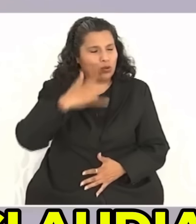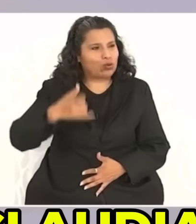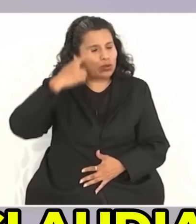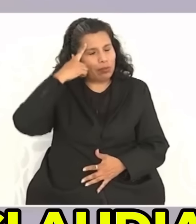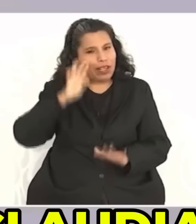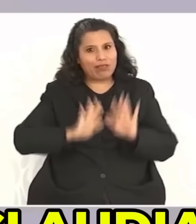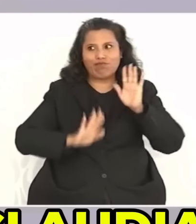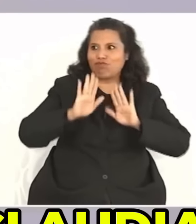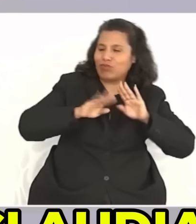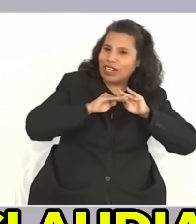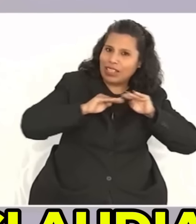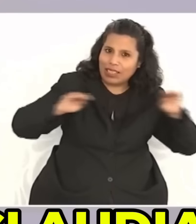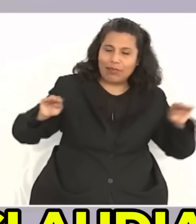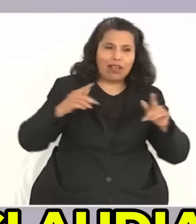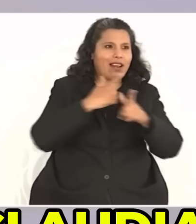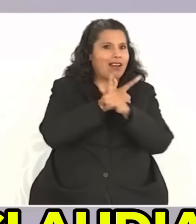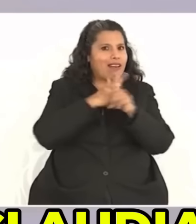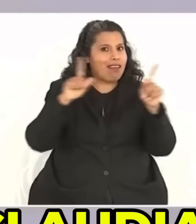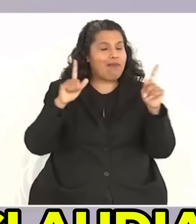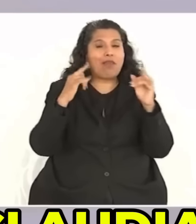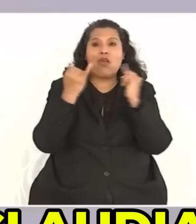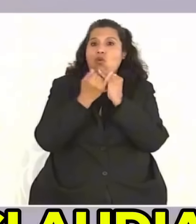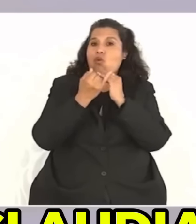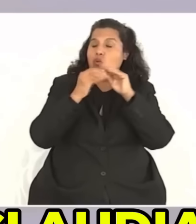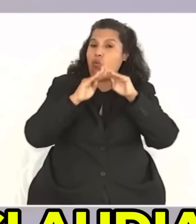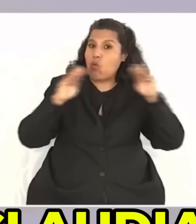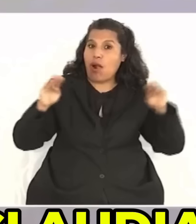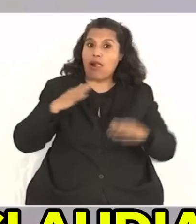democracia, por las libertades, por la igualdad,